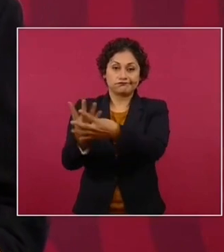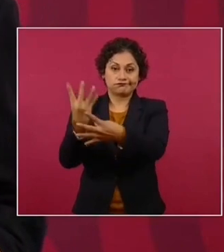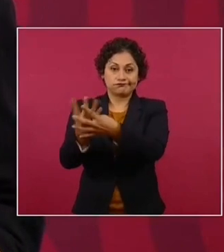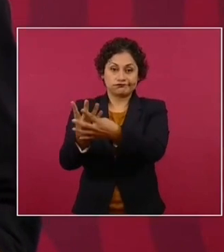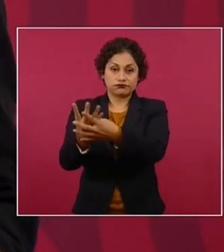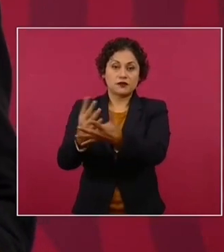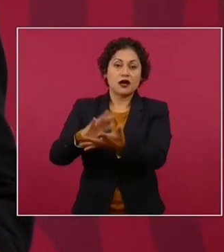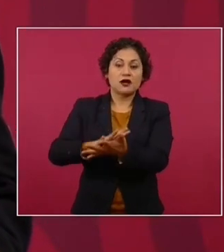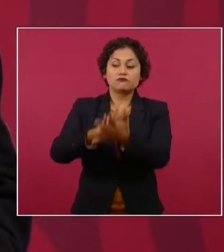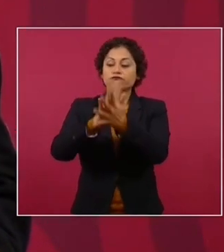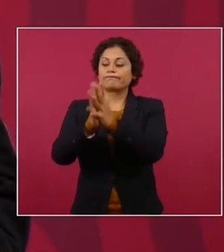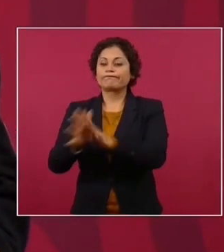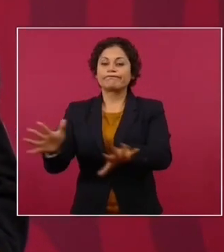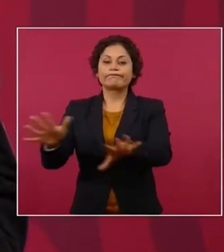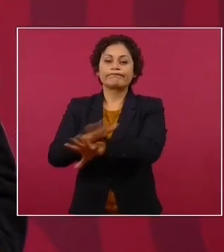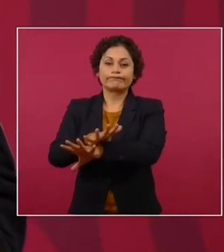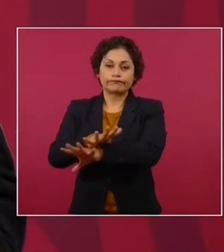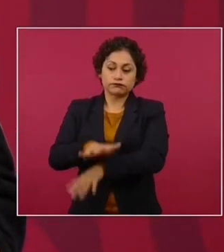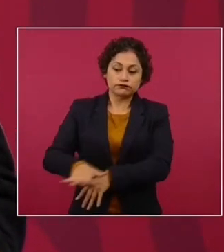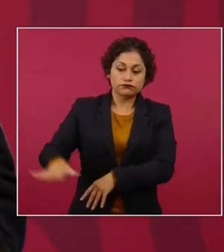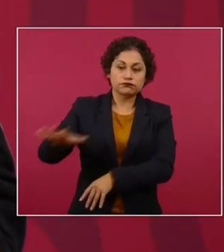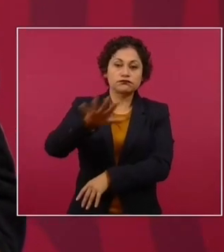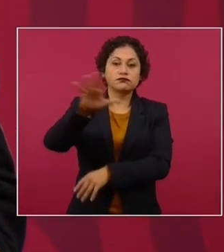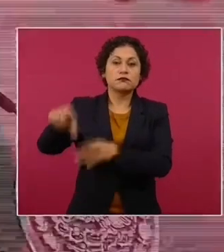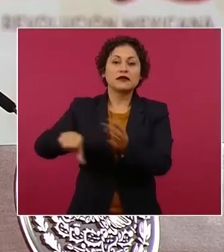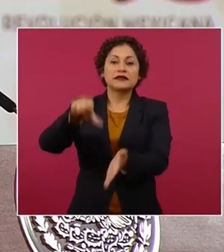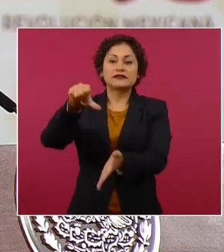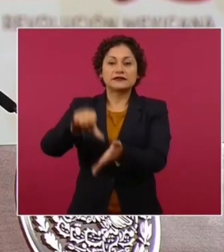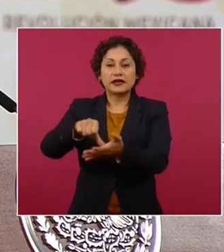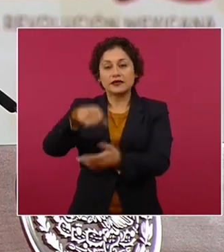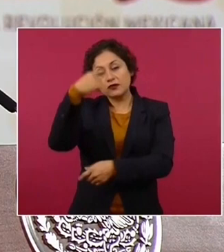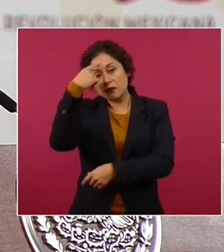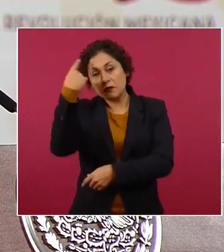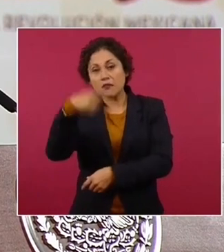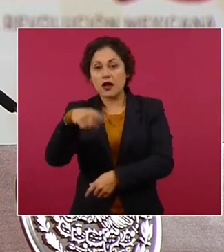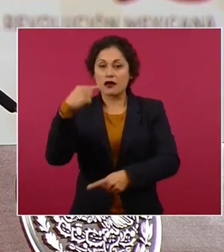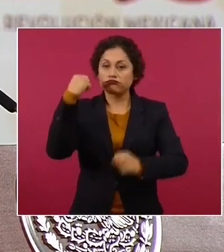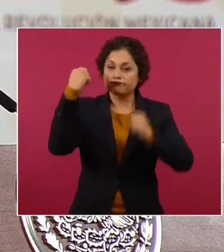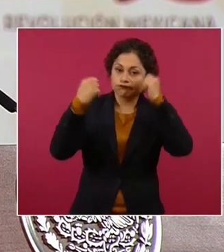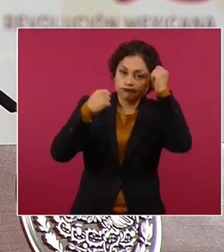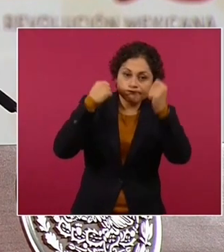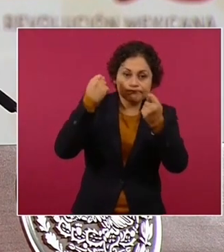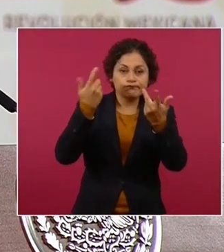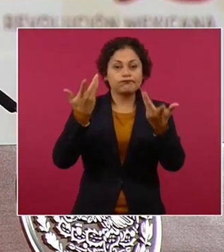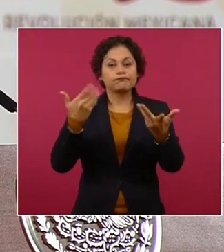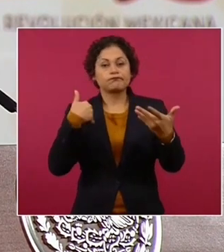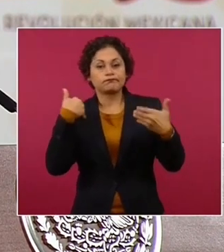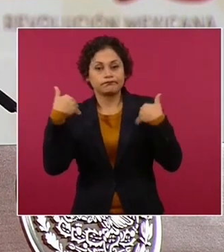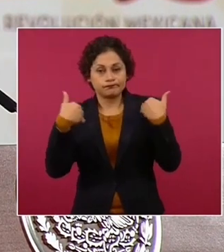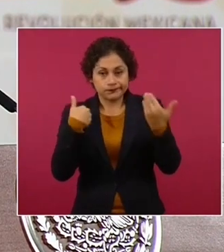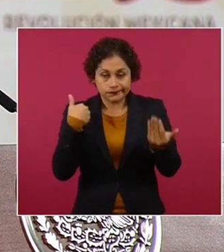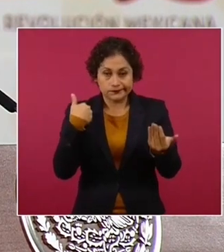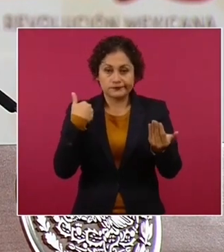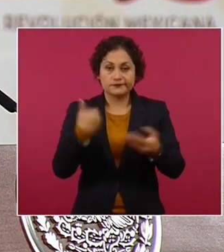un centro para la recreación, el turismo, la